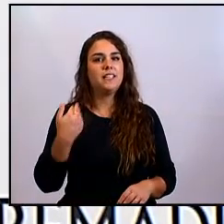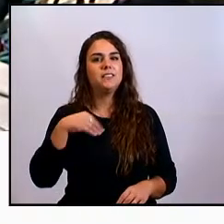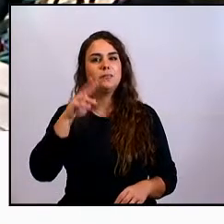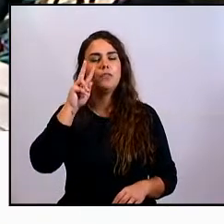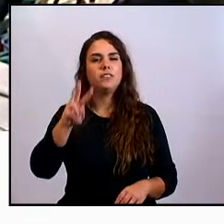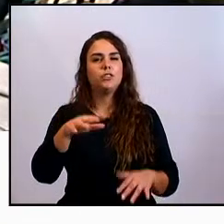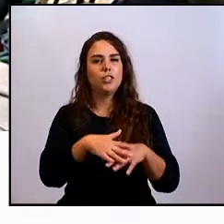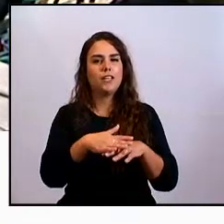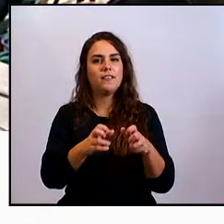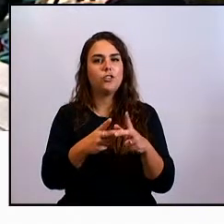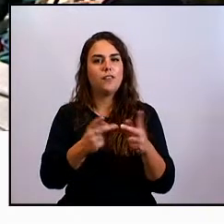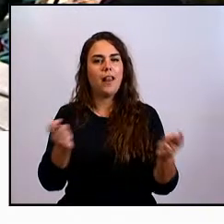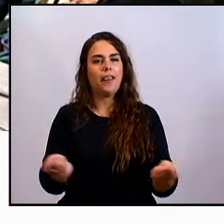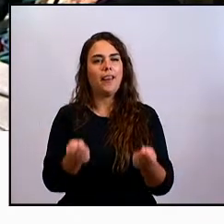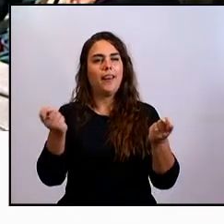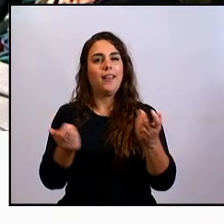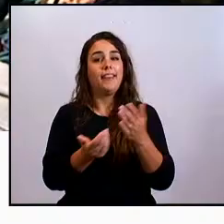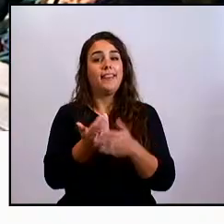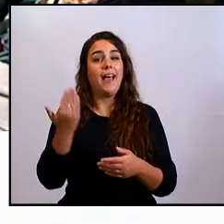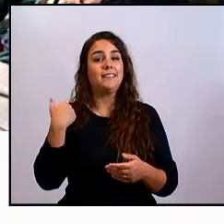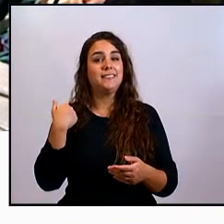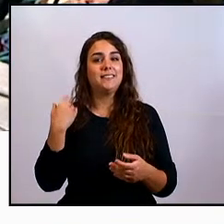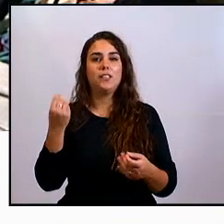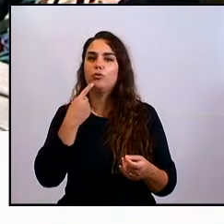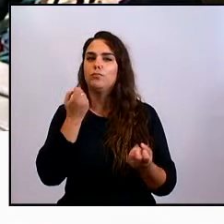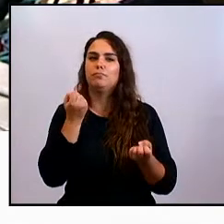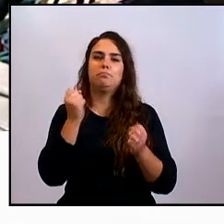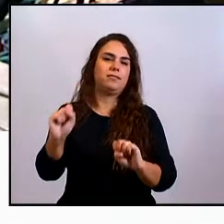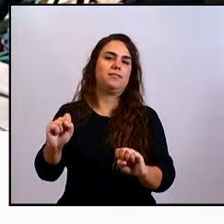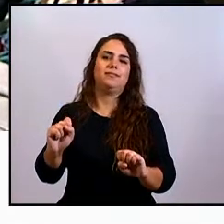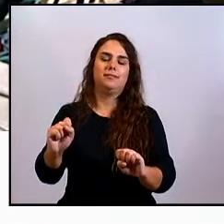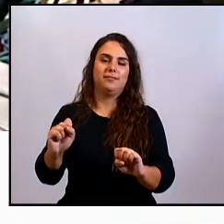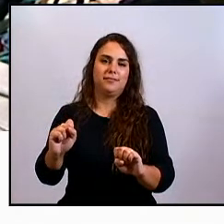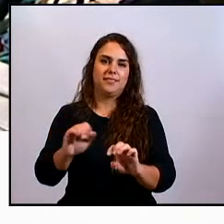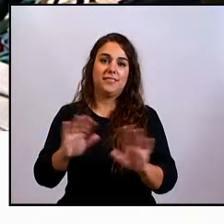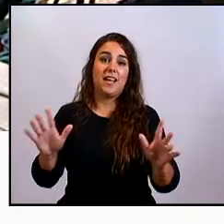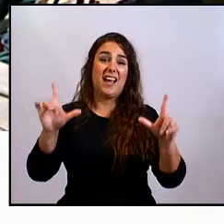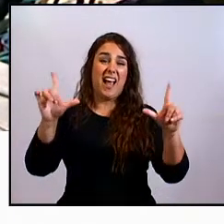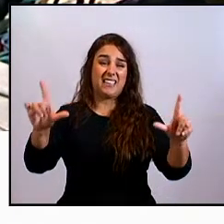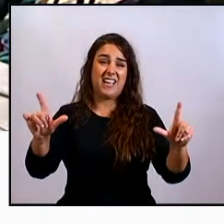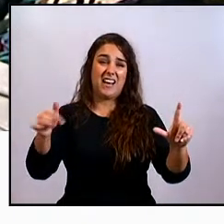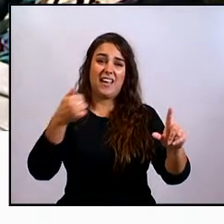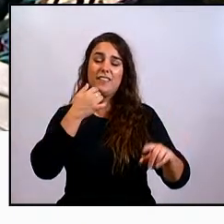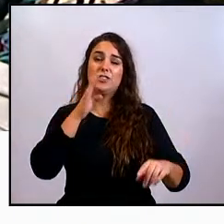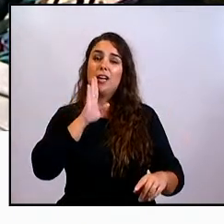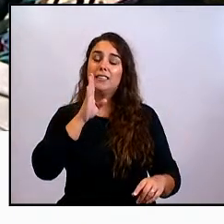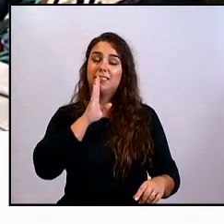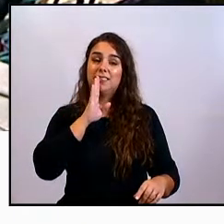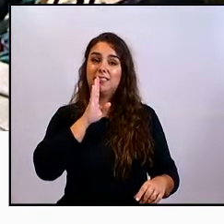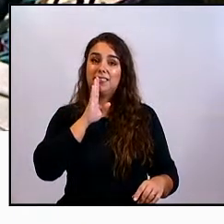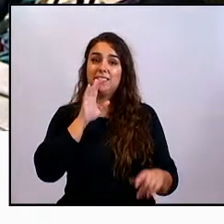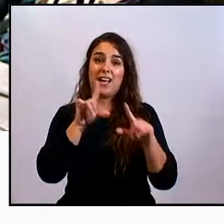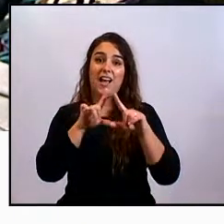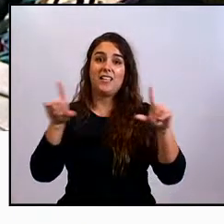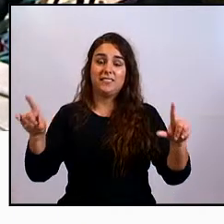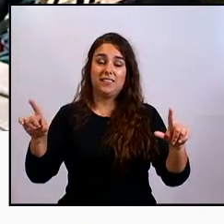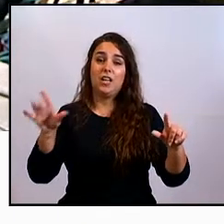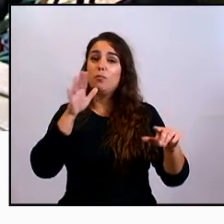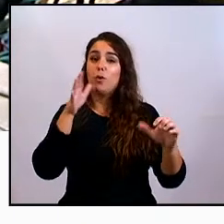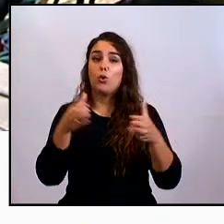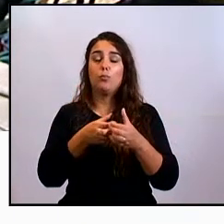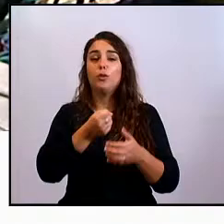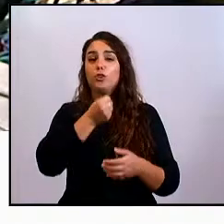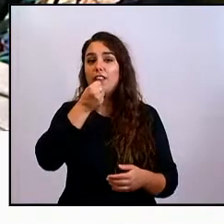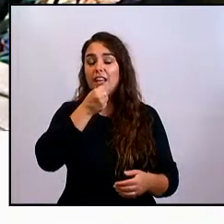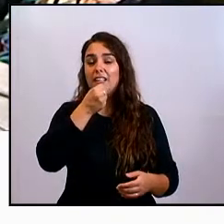redes sociales en estos días atrás un basta ya en referencia a ese cártel que tildan de desafortunado por parte del Partido Socialista